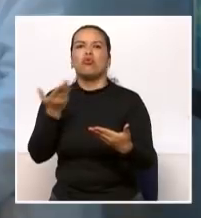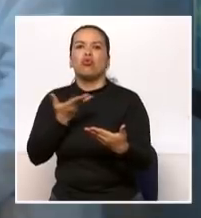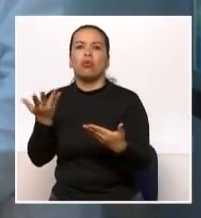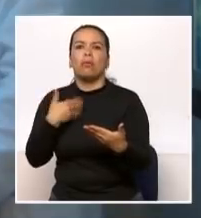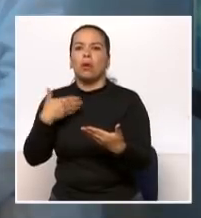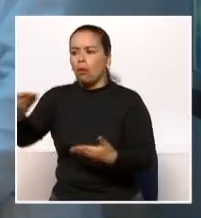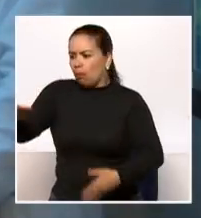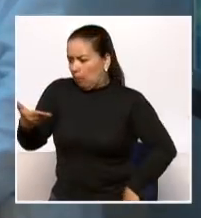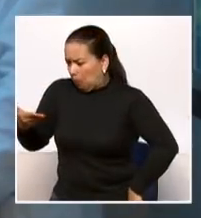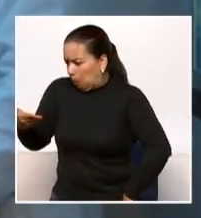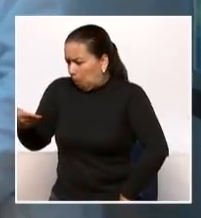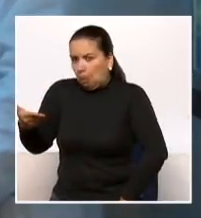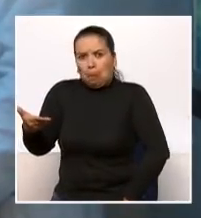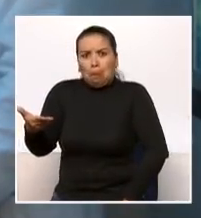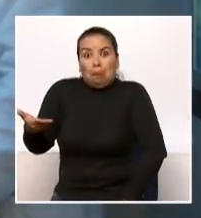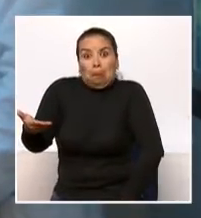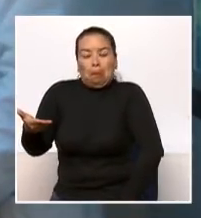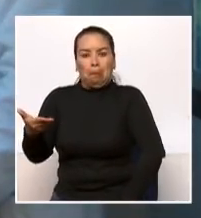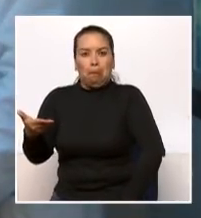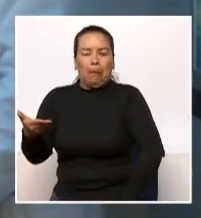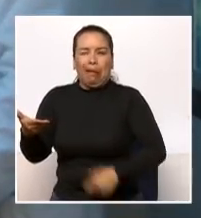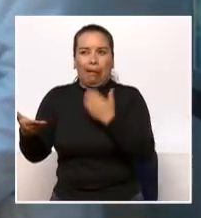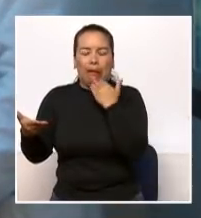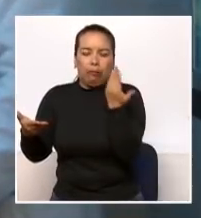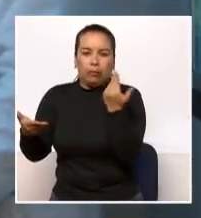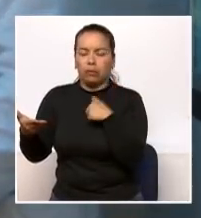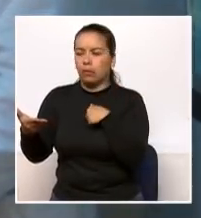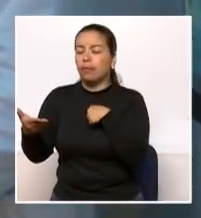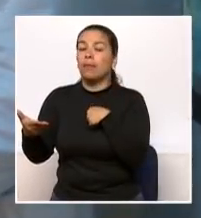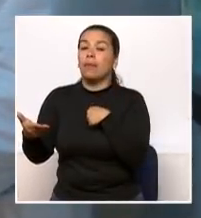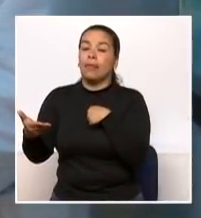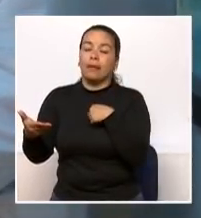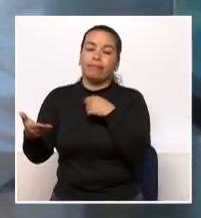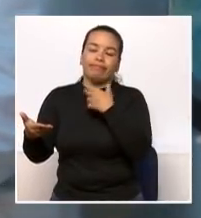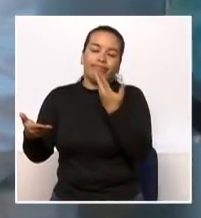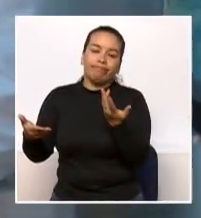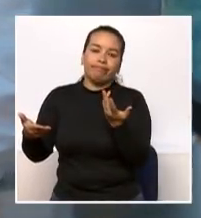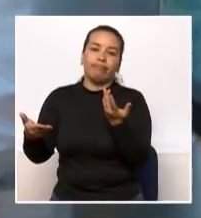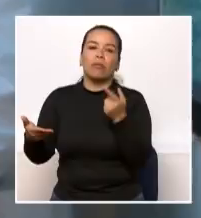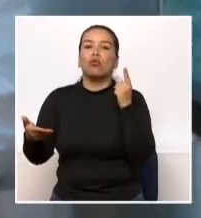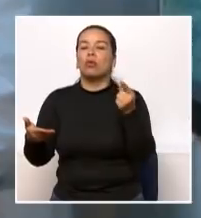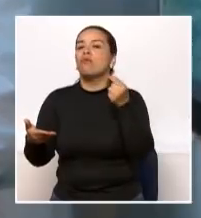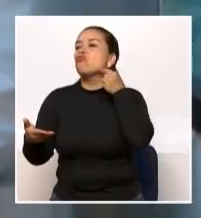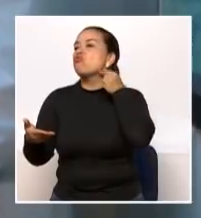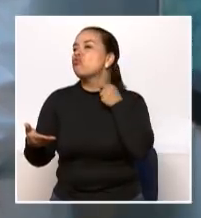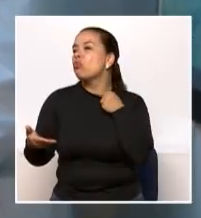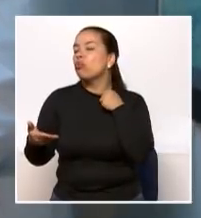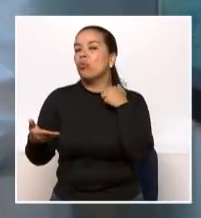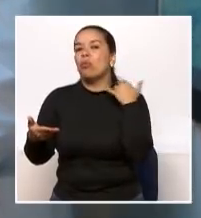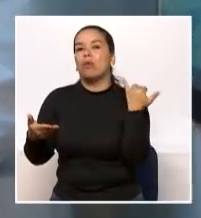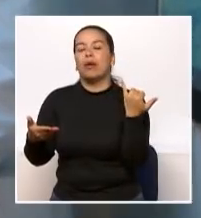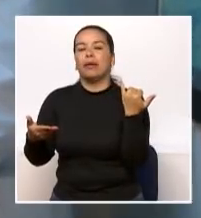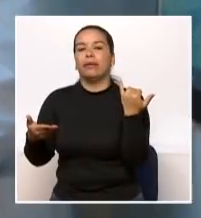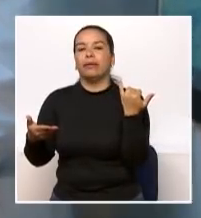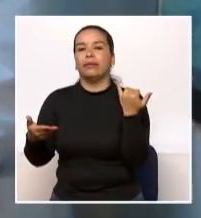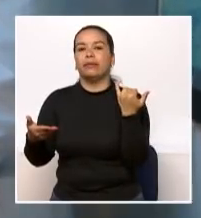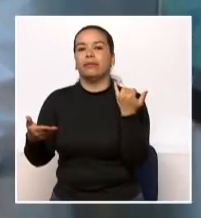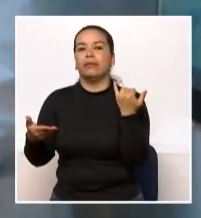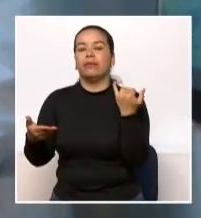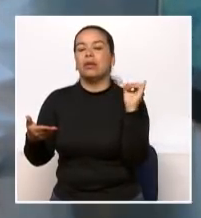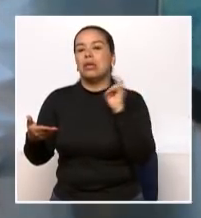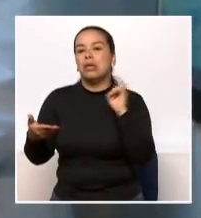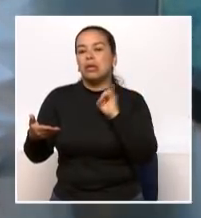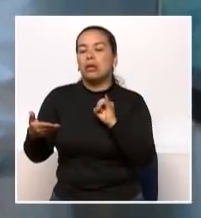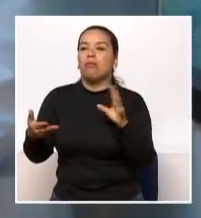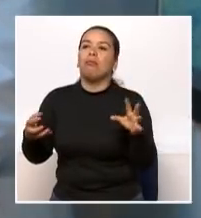sirve un informe donde diga que el ecografista o el radiólogo le diga, tiene un nódulo en el lóbulo tiroideo izquierdo